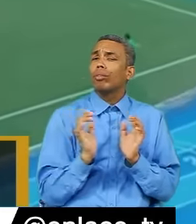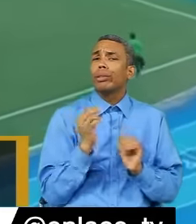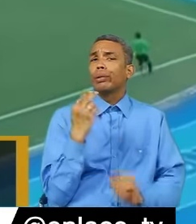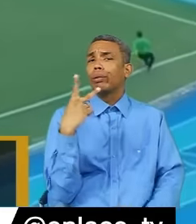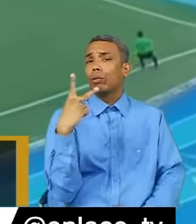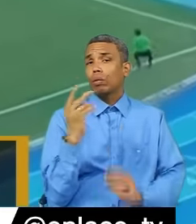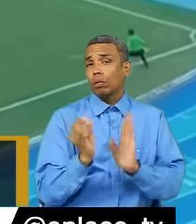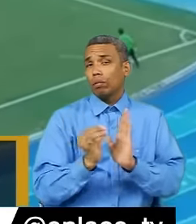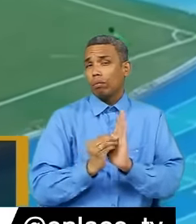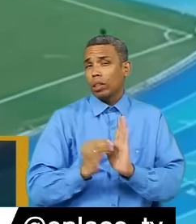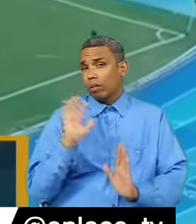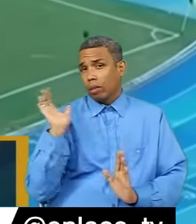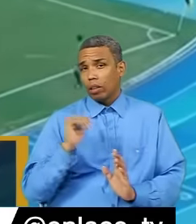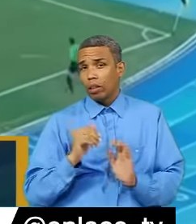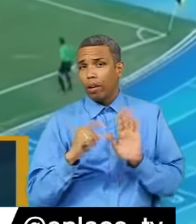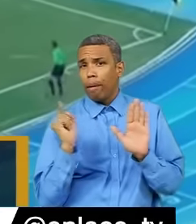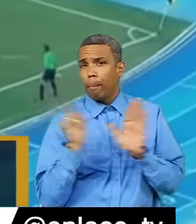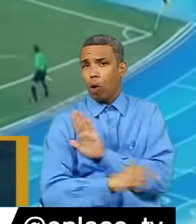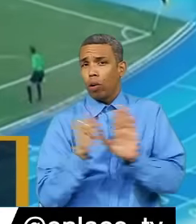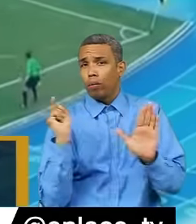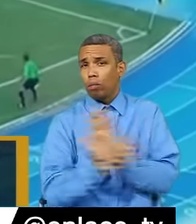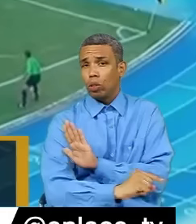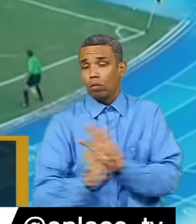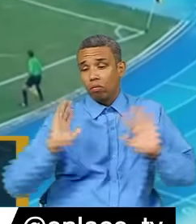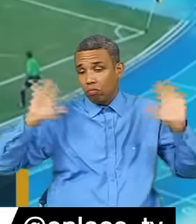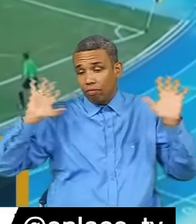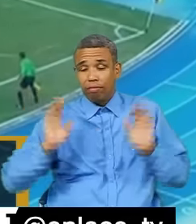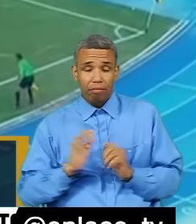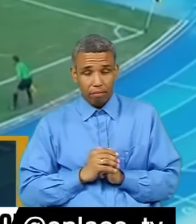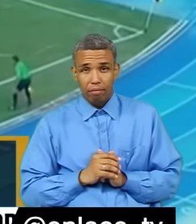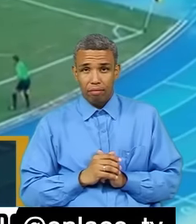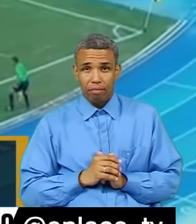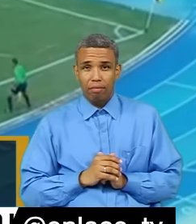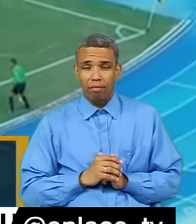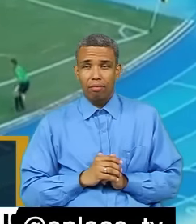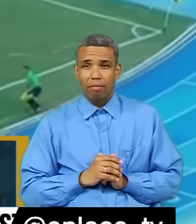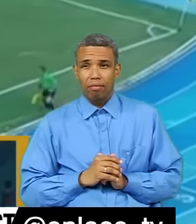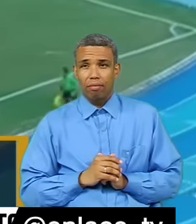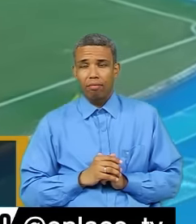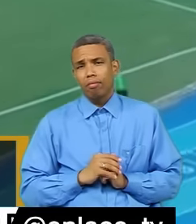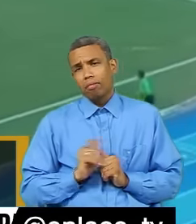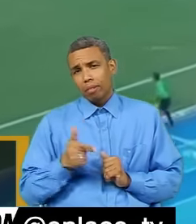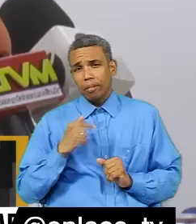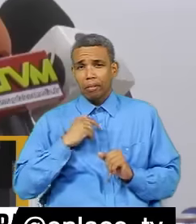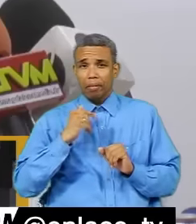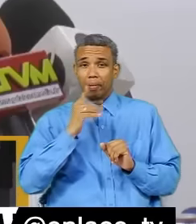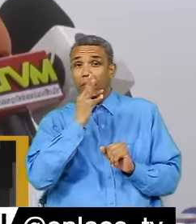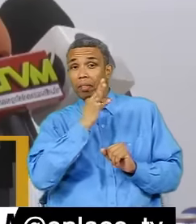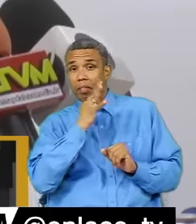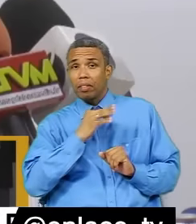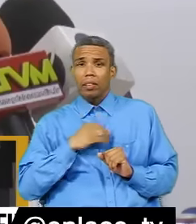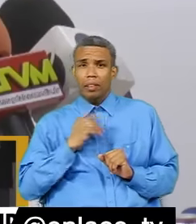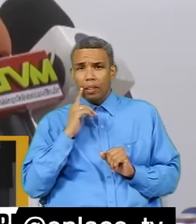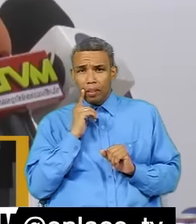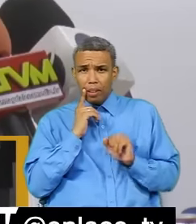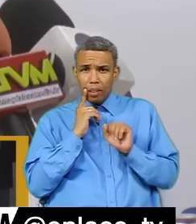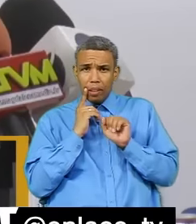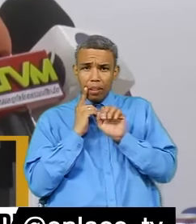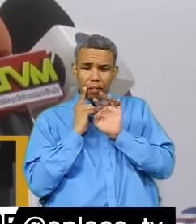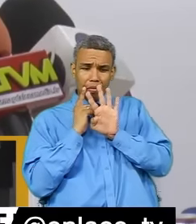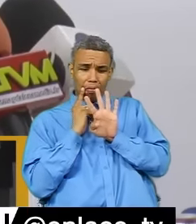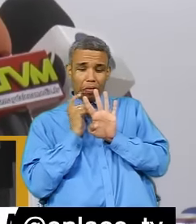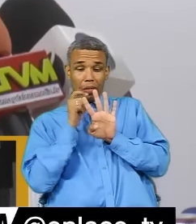el gol. Y ellos vinieron a hacer su trabajo con una línea de 5, con 4 volantes. El equipo